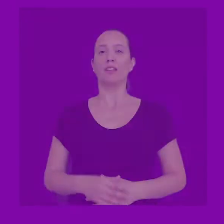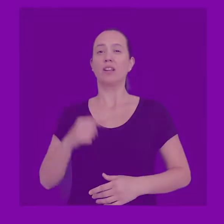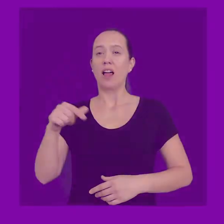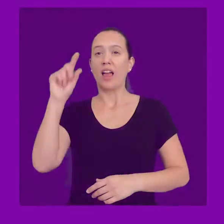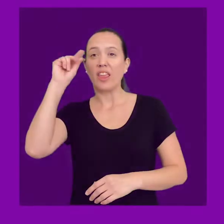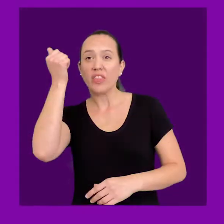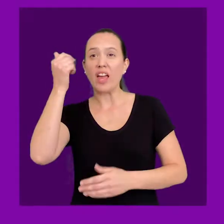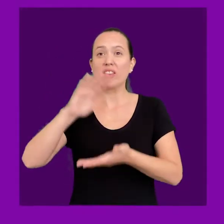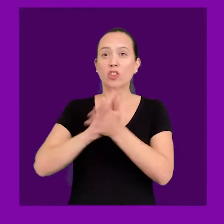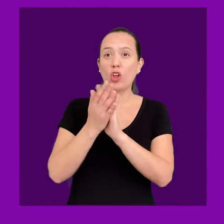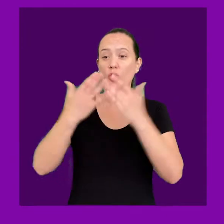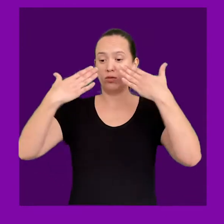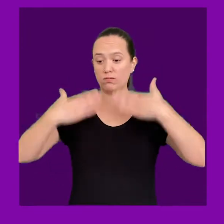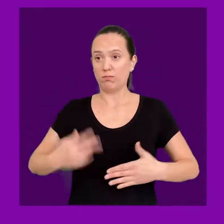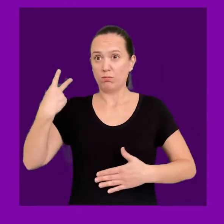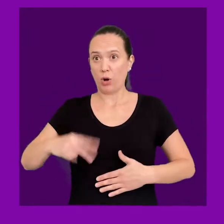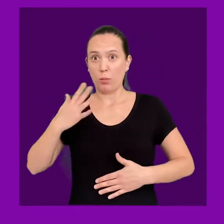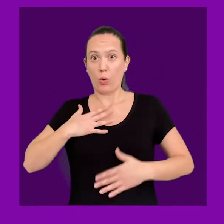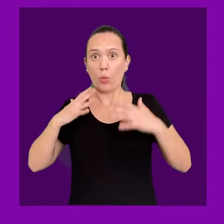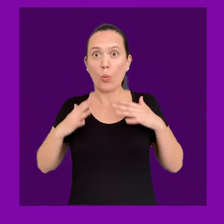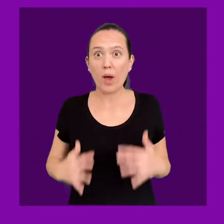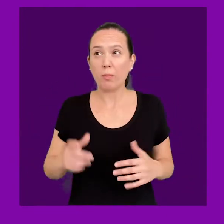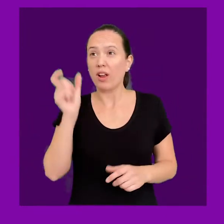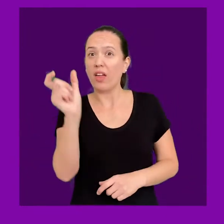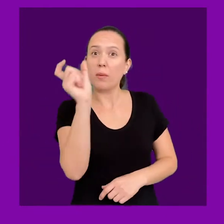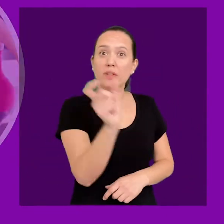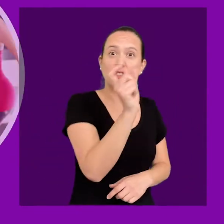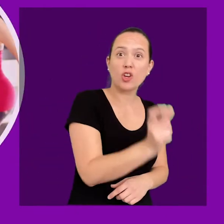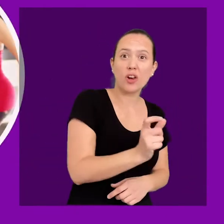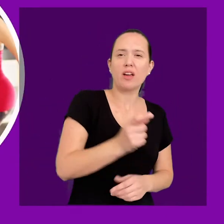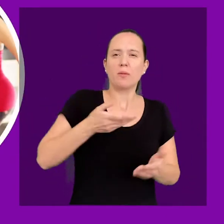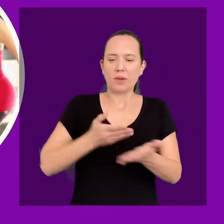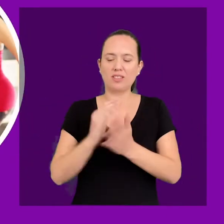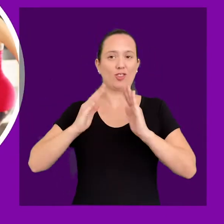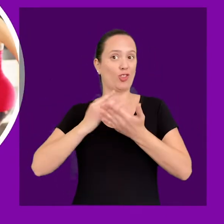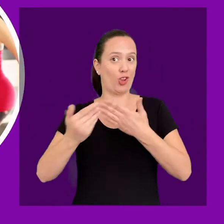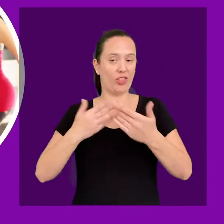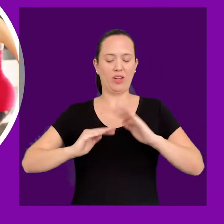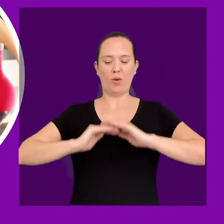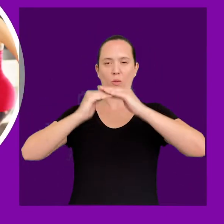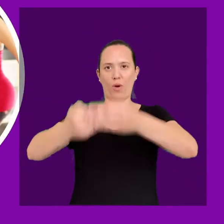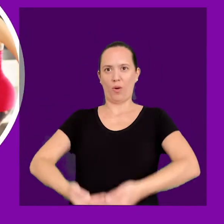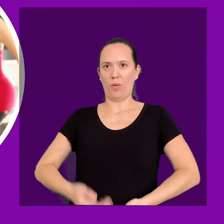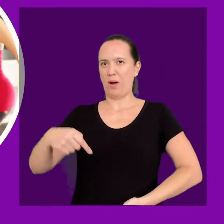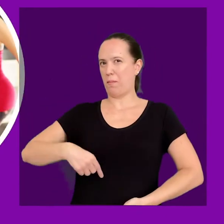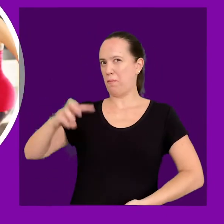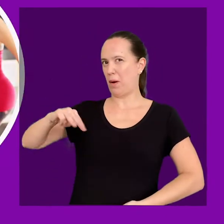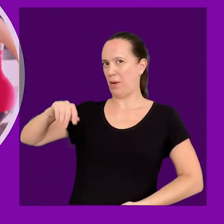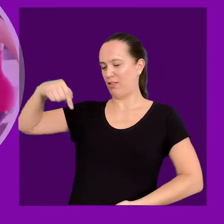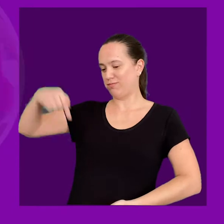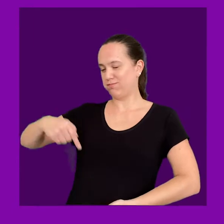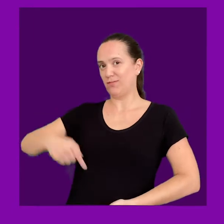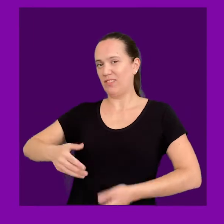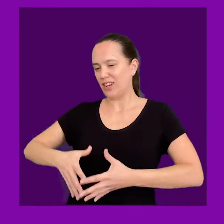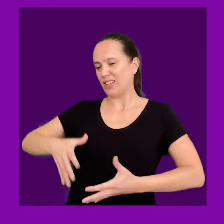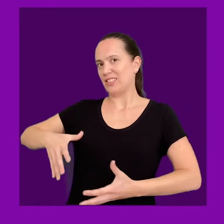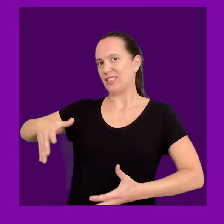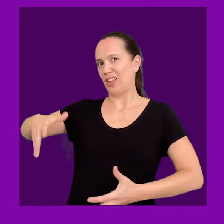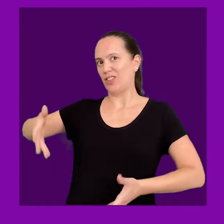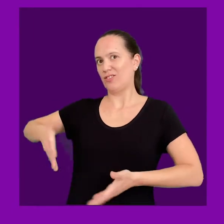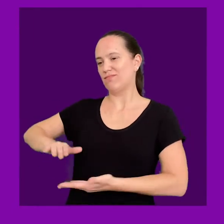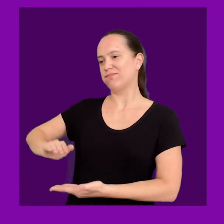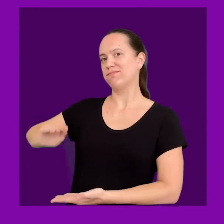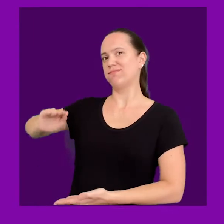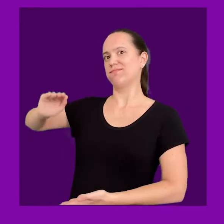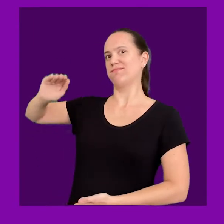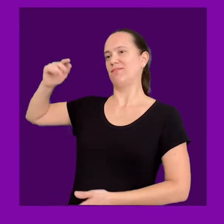La noción que cada persona tiene sobre su propia corporalidad comienza con la gestación en el útero de la madre, y a medida que vamos